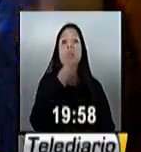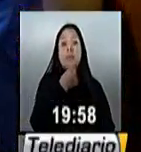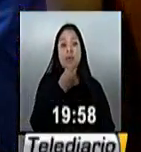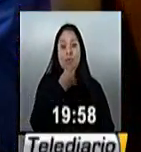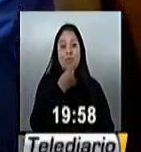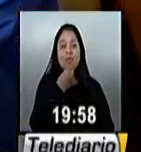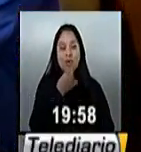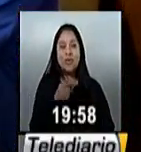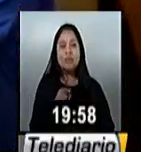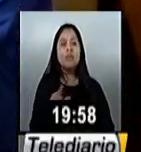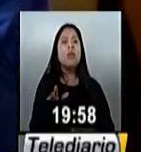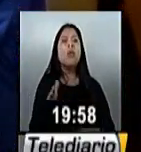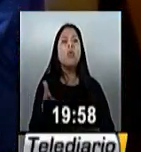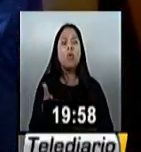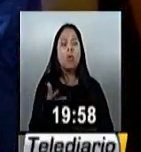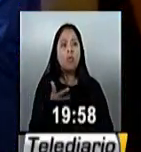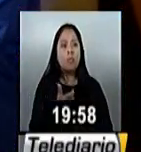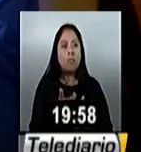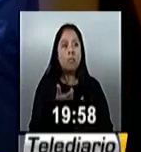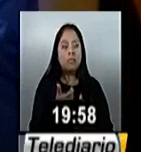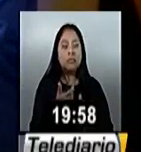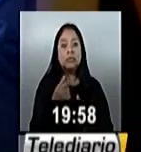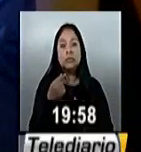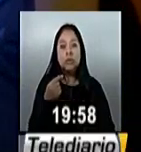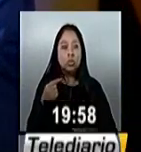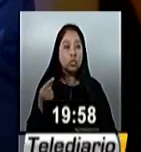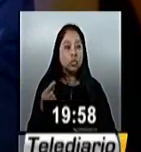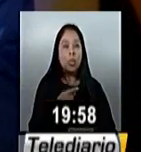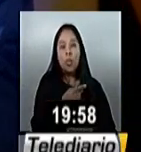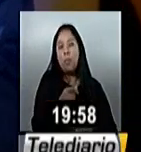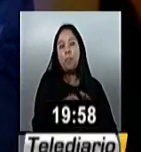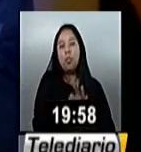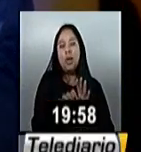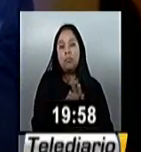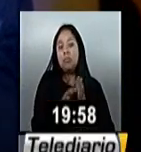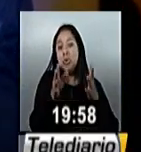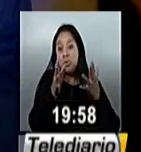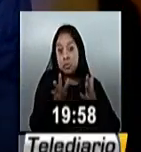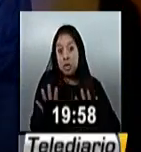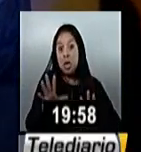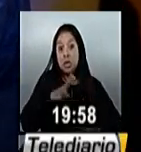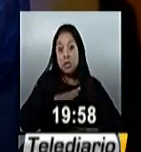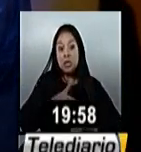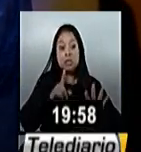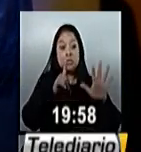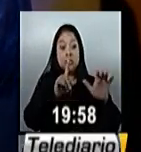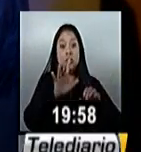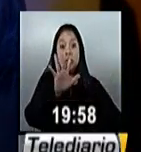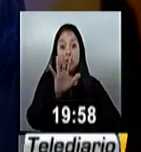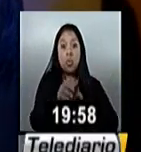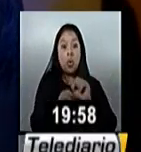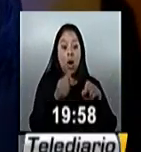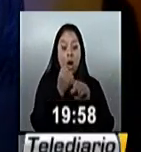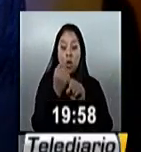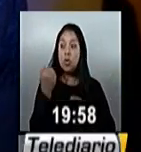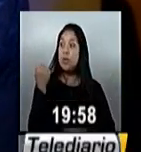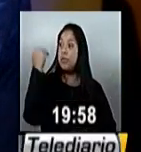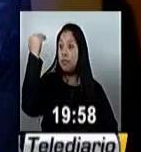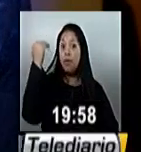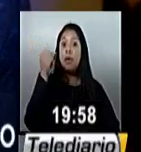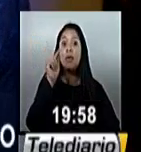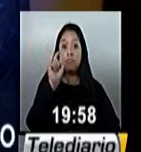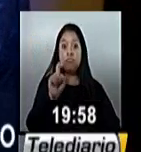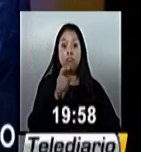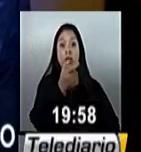por medio de la cual todo aquel que haya llegado a los 65 años tiene derecho a recibir un